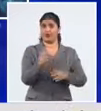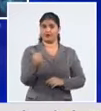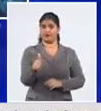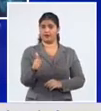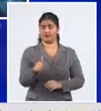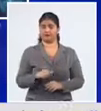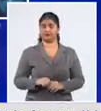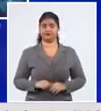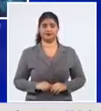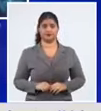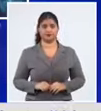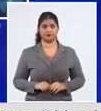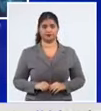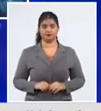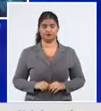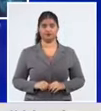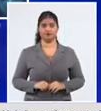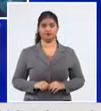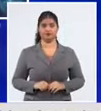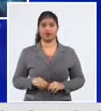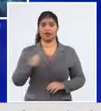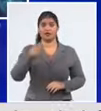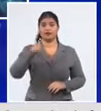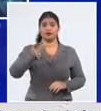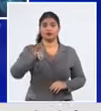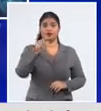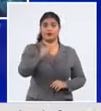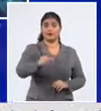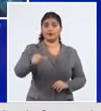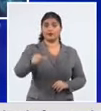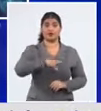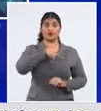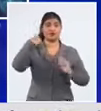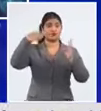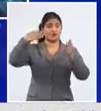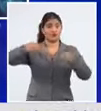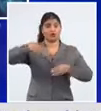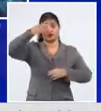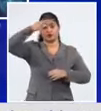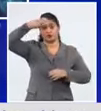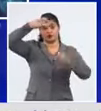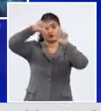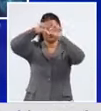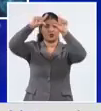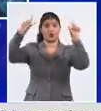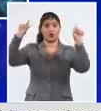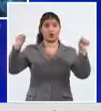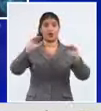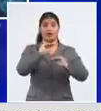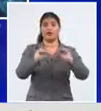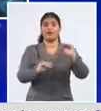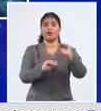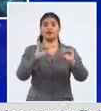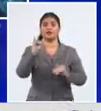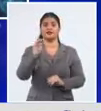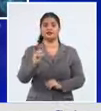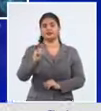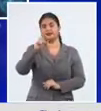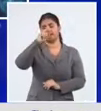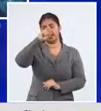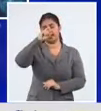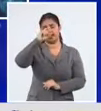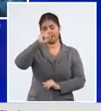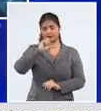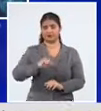19 personas que fallecen en nuestro país con menos de 60 años. Es el 24,4%